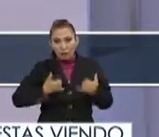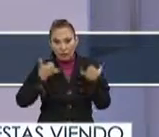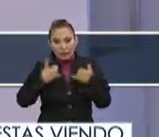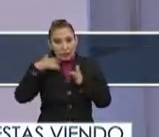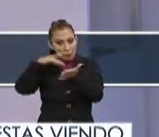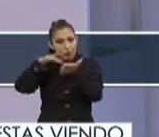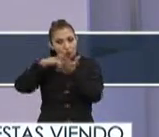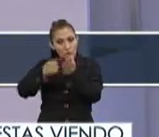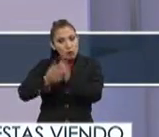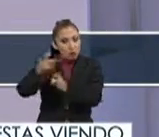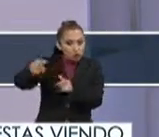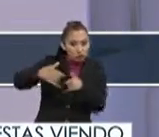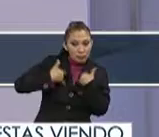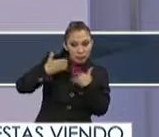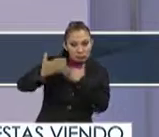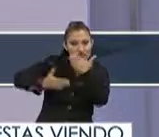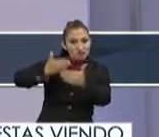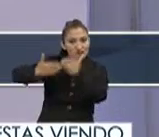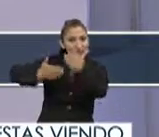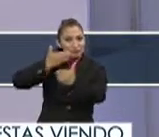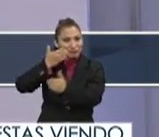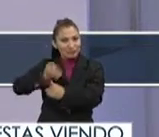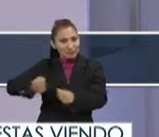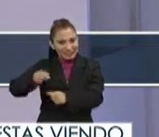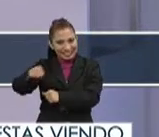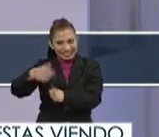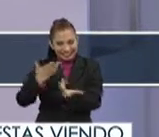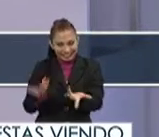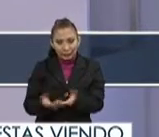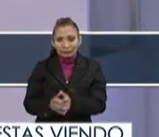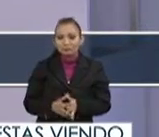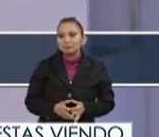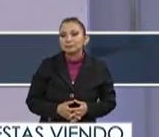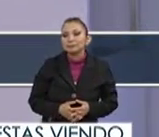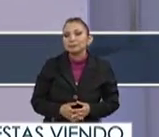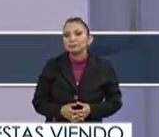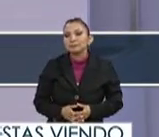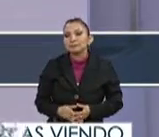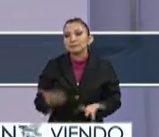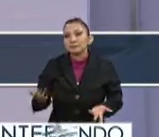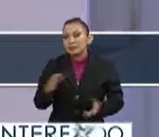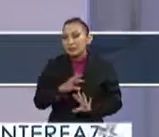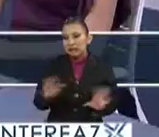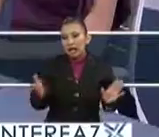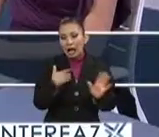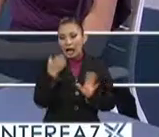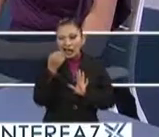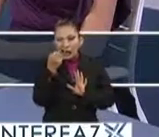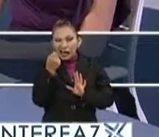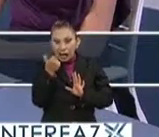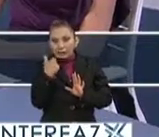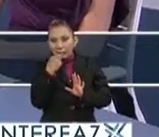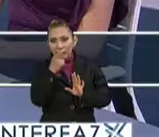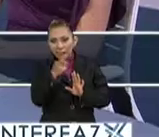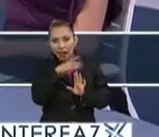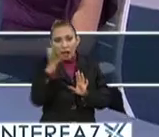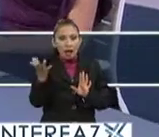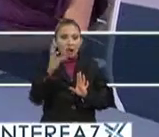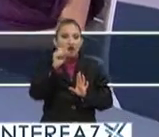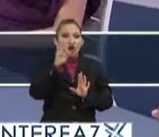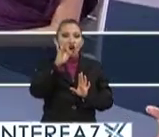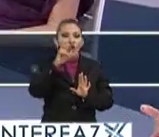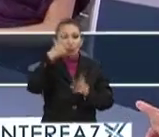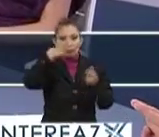¿no? Apoyar a los nuevos talentos, ¿no? Los músicos emergentes. Y ya hacia final, bueno, como les comentaba, el Foro de Música